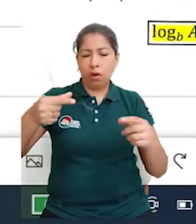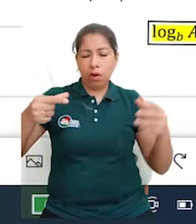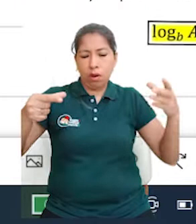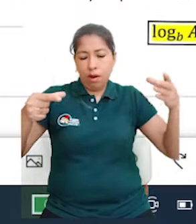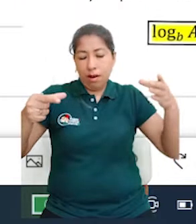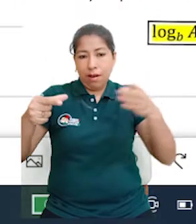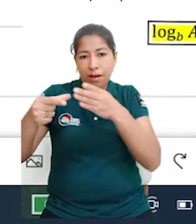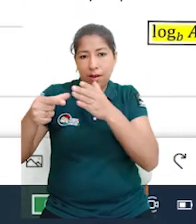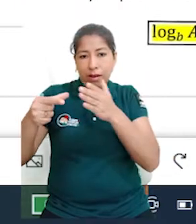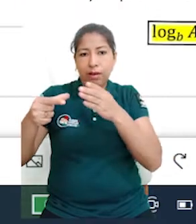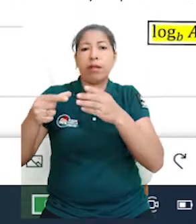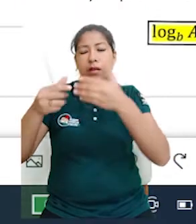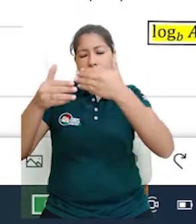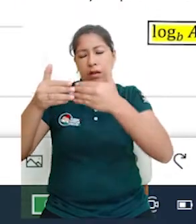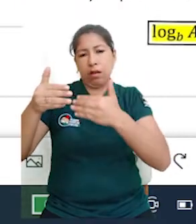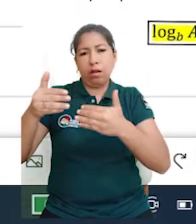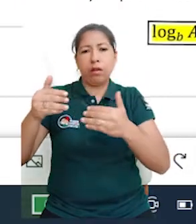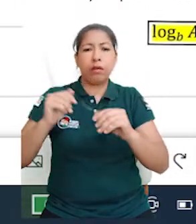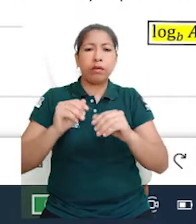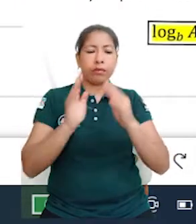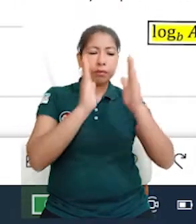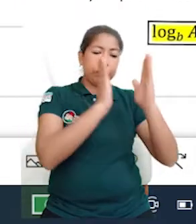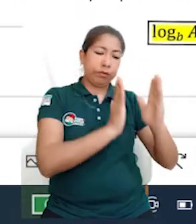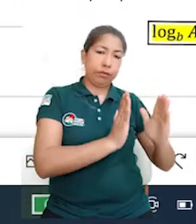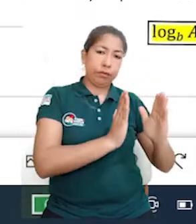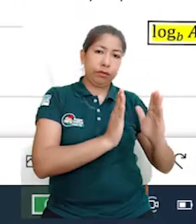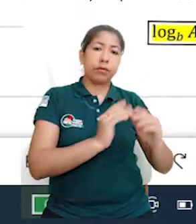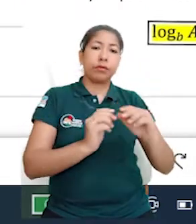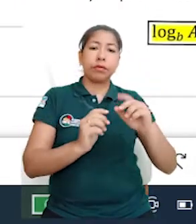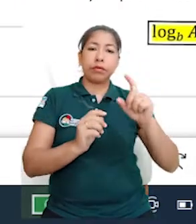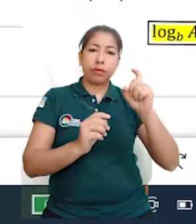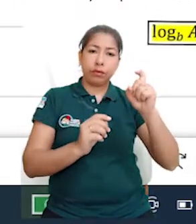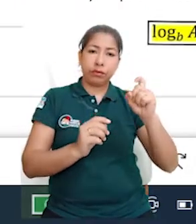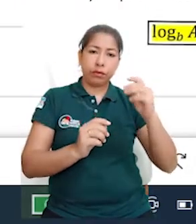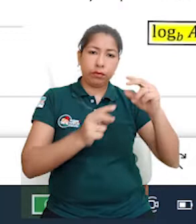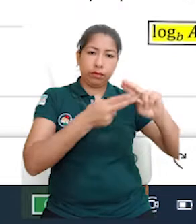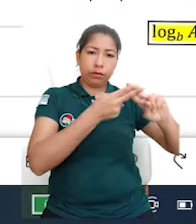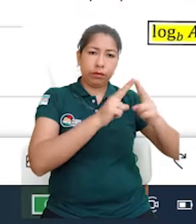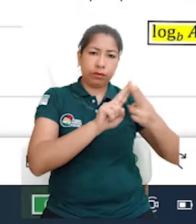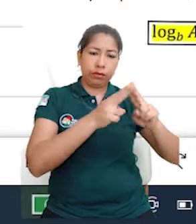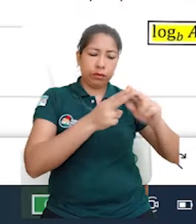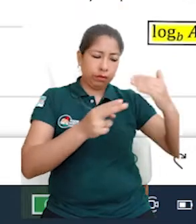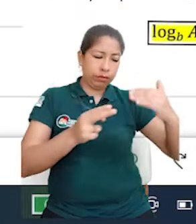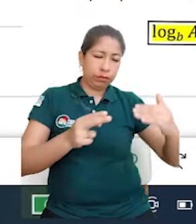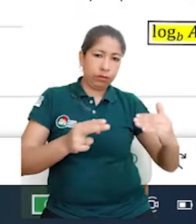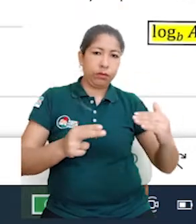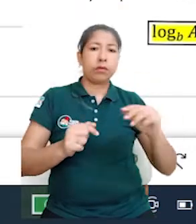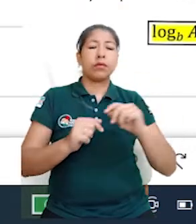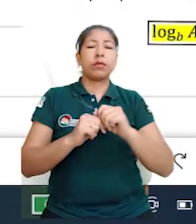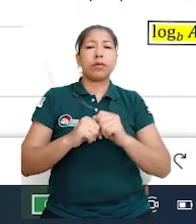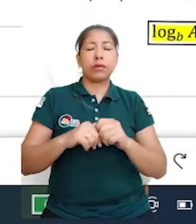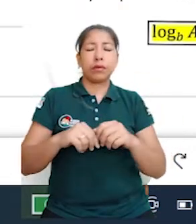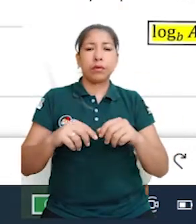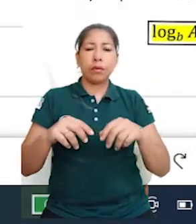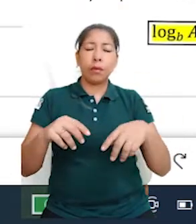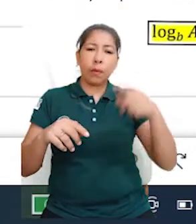una cantidad constante en la otra. Para poder unir un logaritmo con otro, hay que basarse en